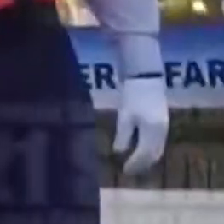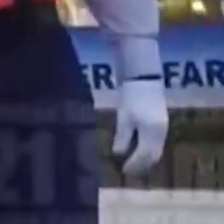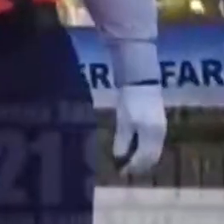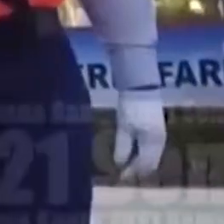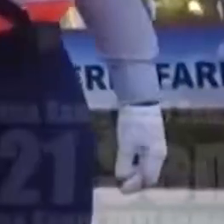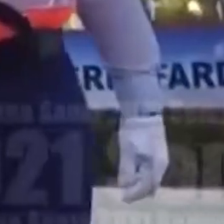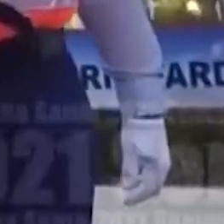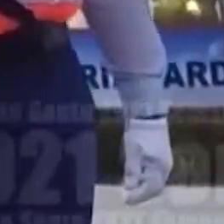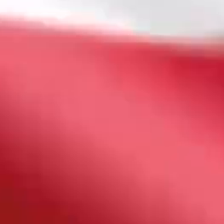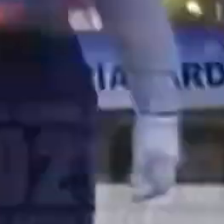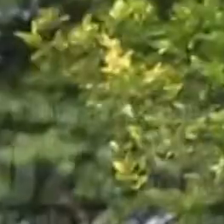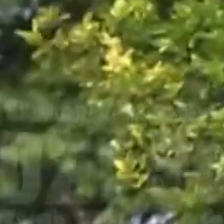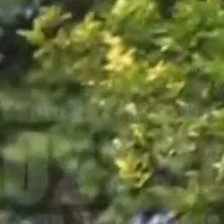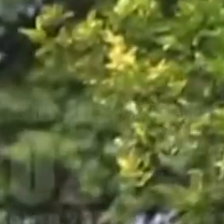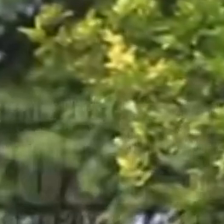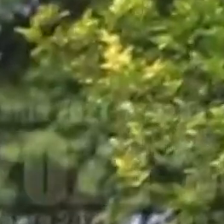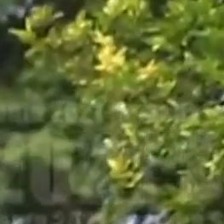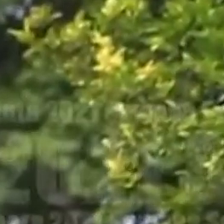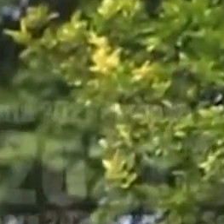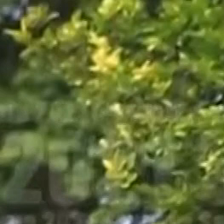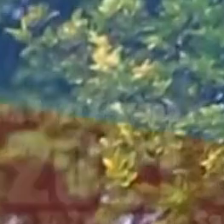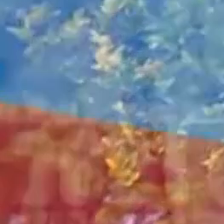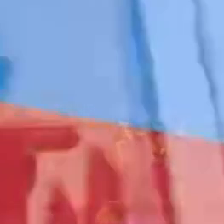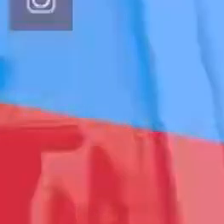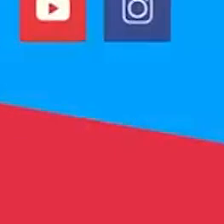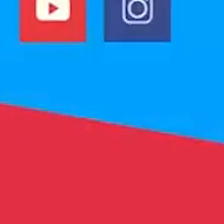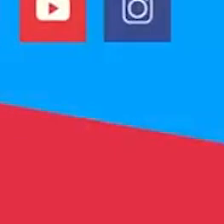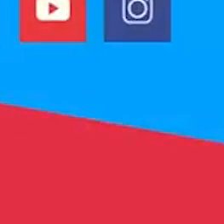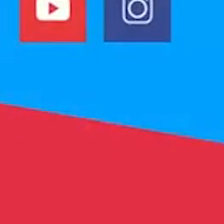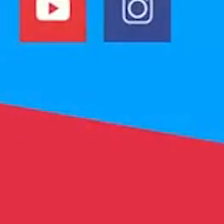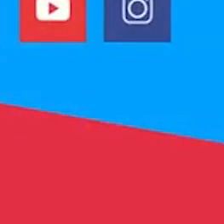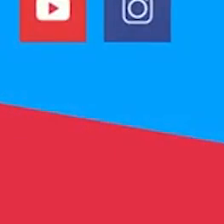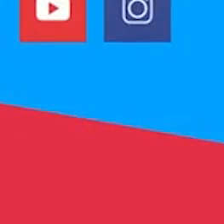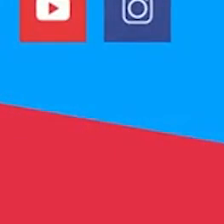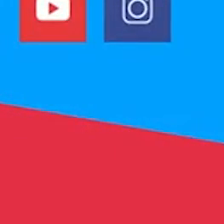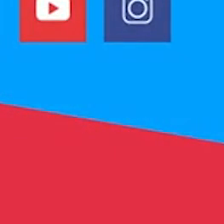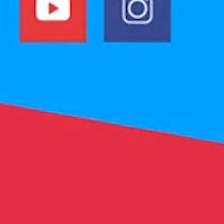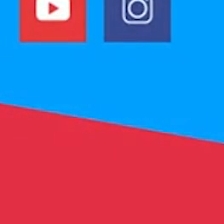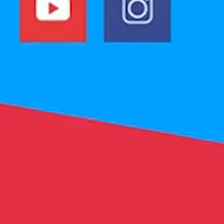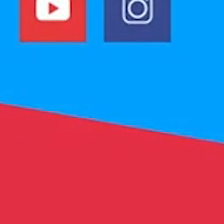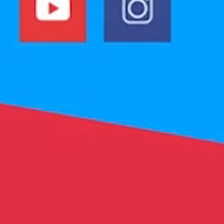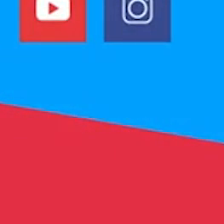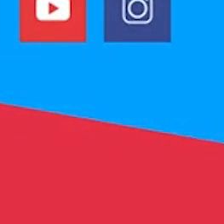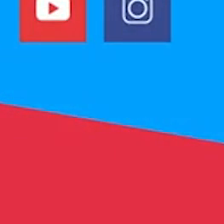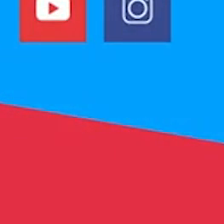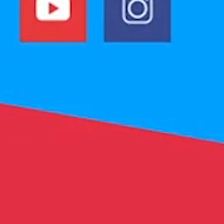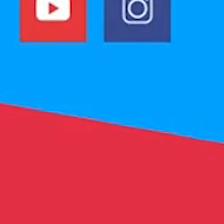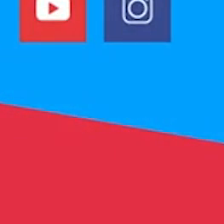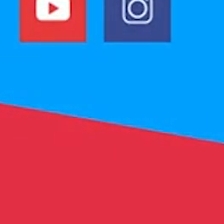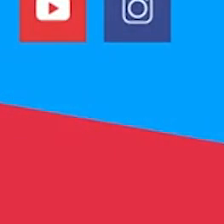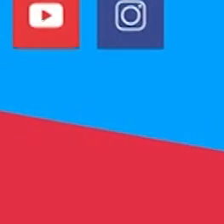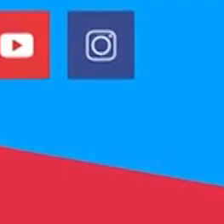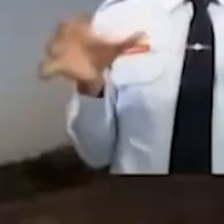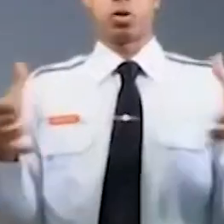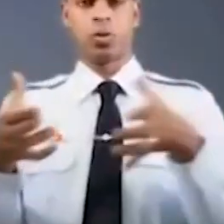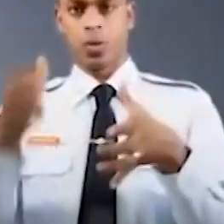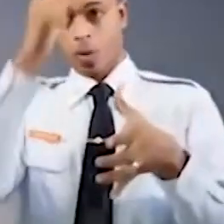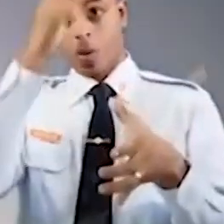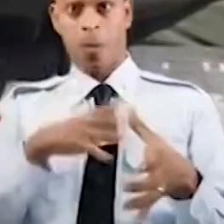FM, Quisqueya FM y Radio Santo Domingo y nuestras redes sociales digitales arroba Canal 4